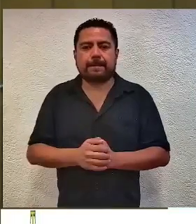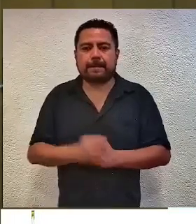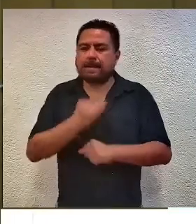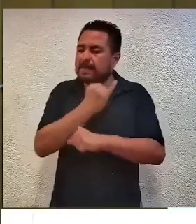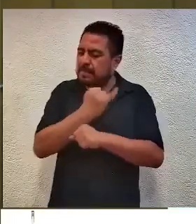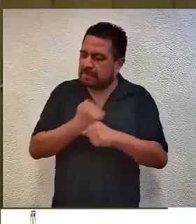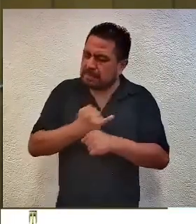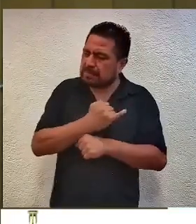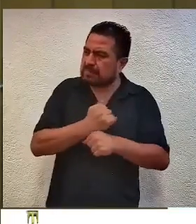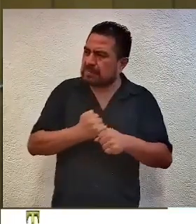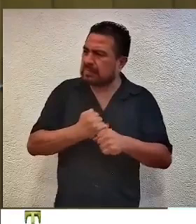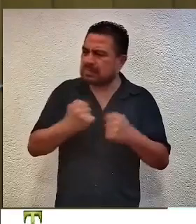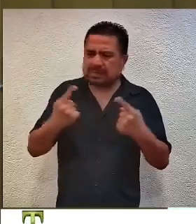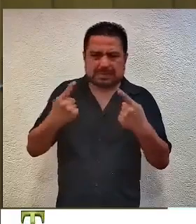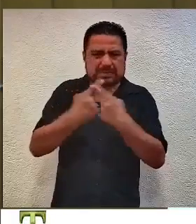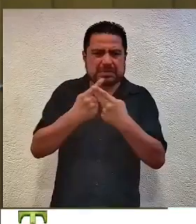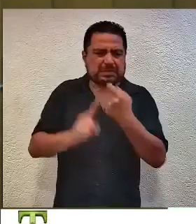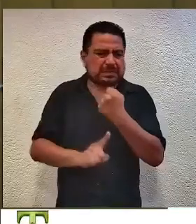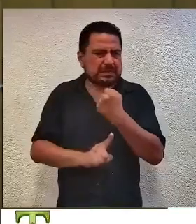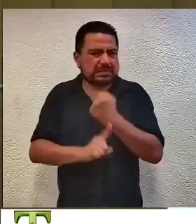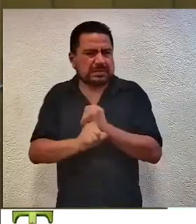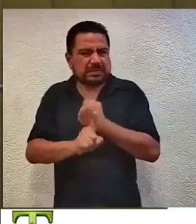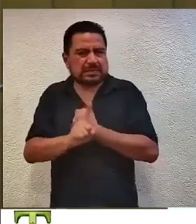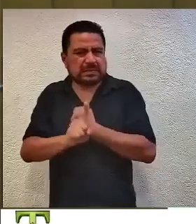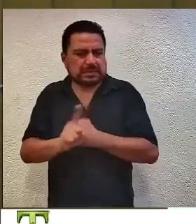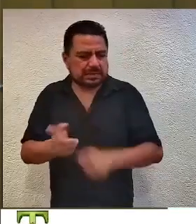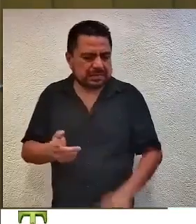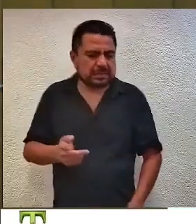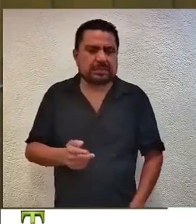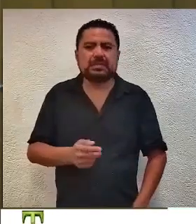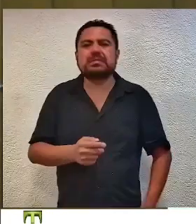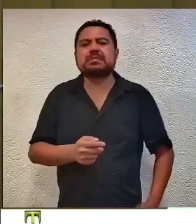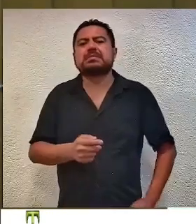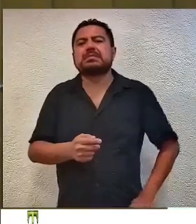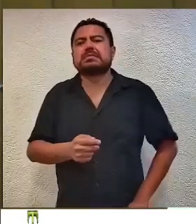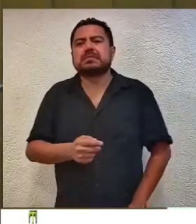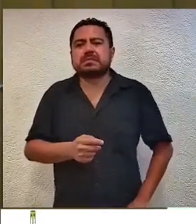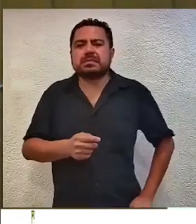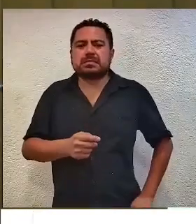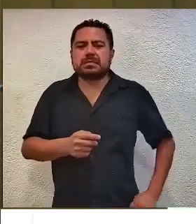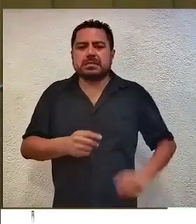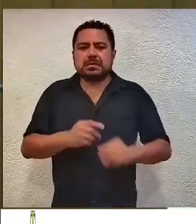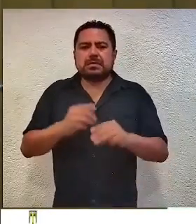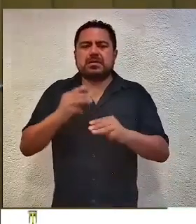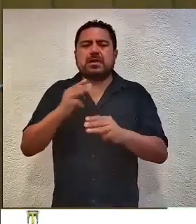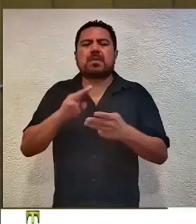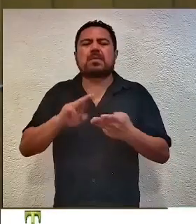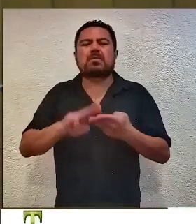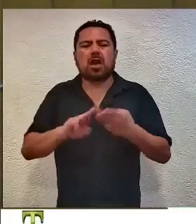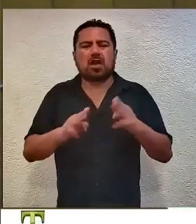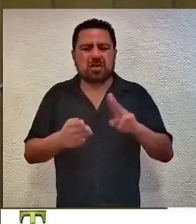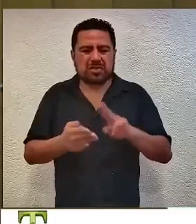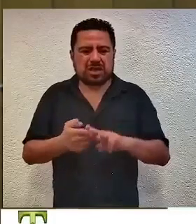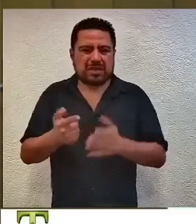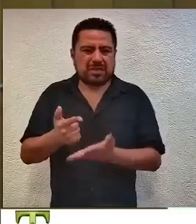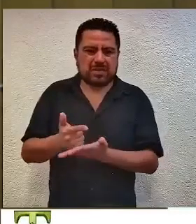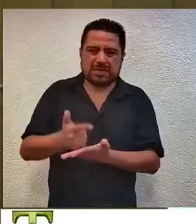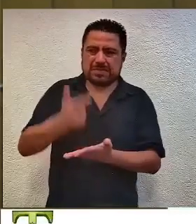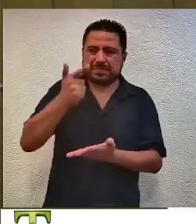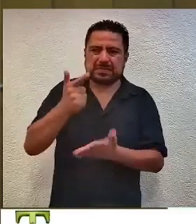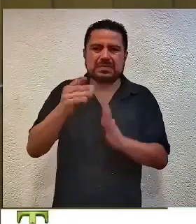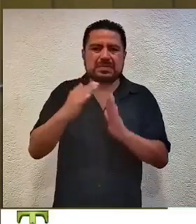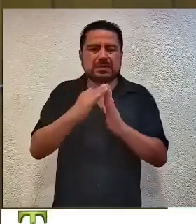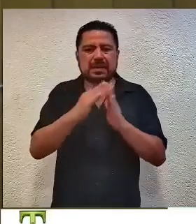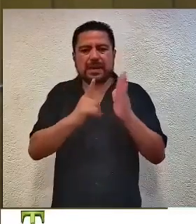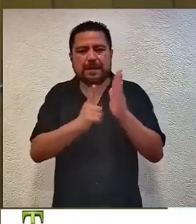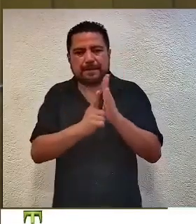Analizamos la controversia, es decir, conforme a los motivos de agravio y a la